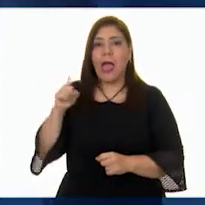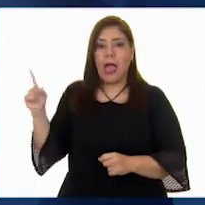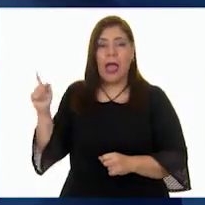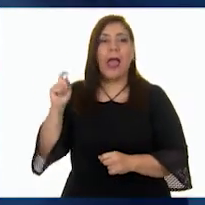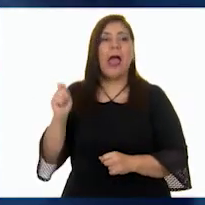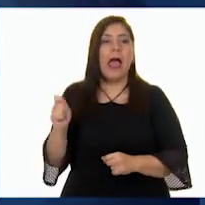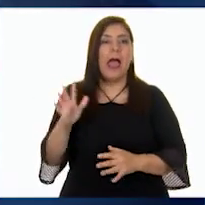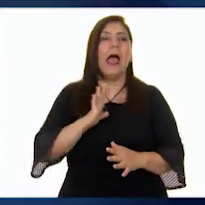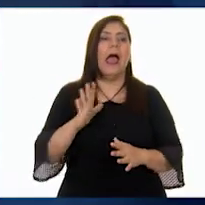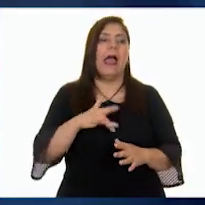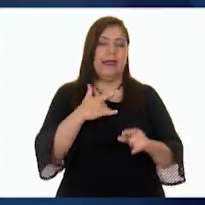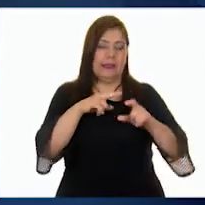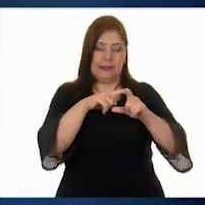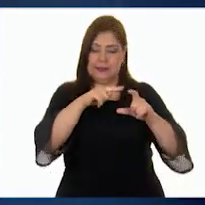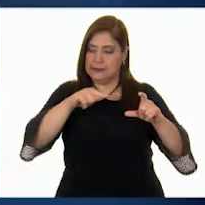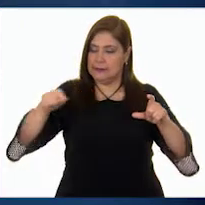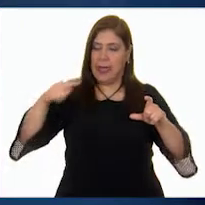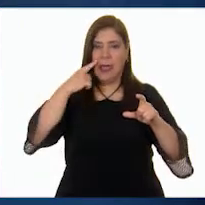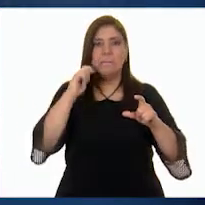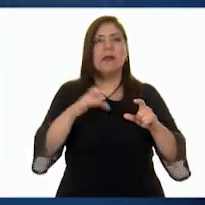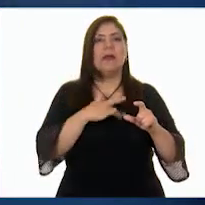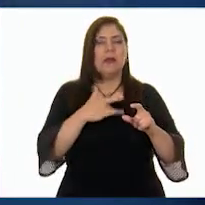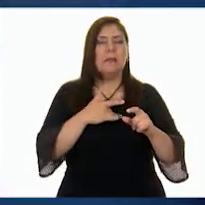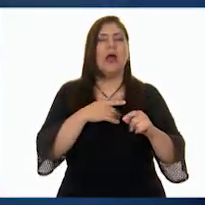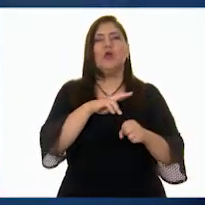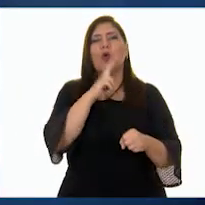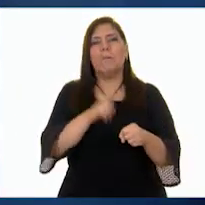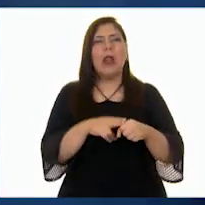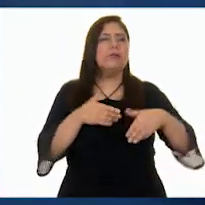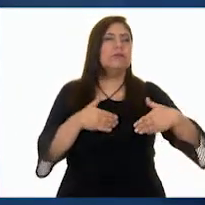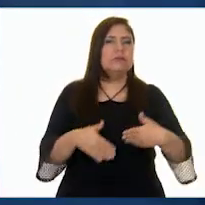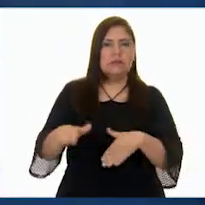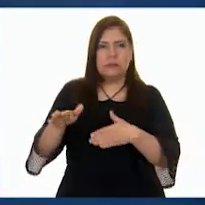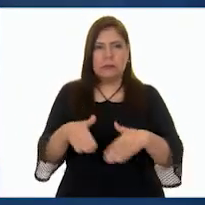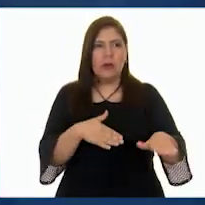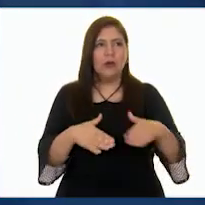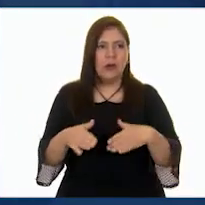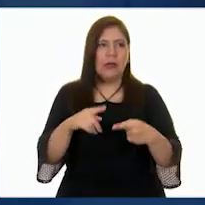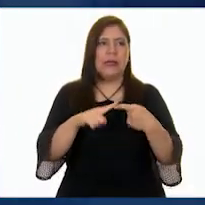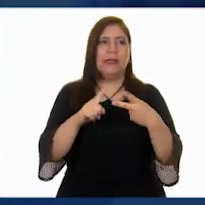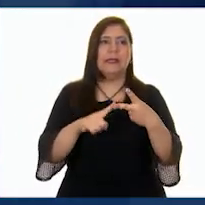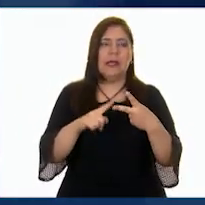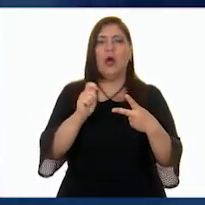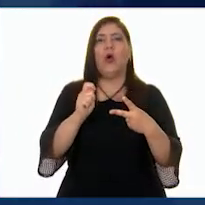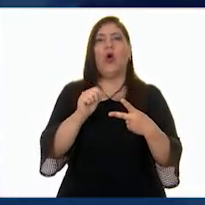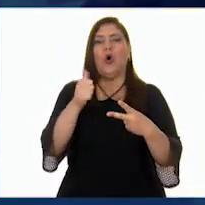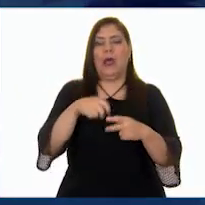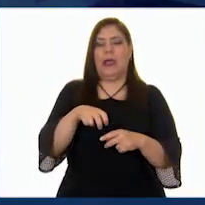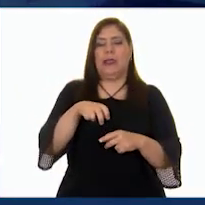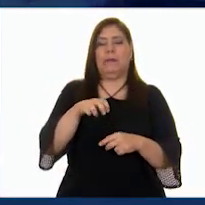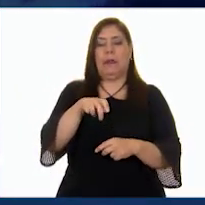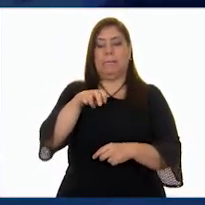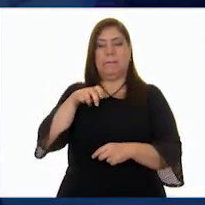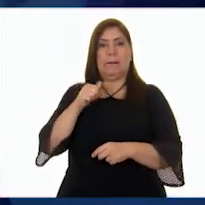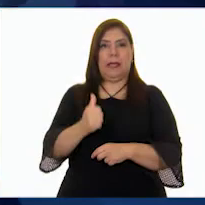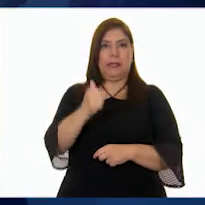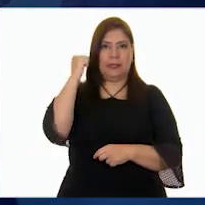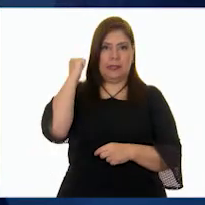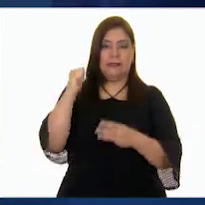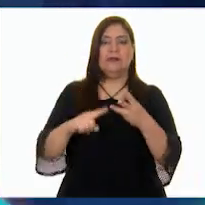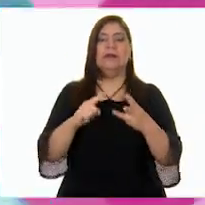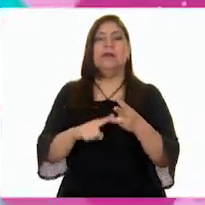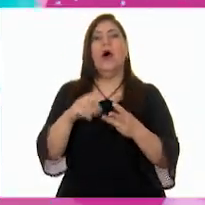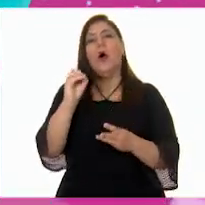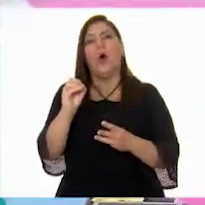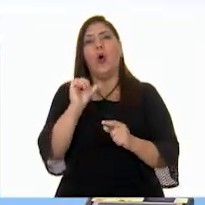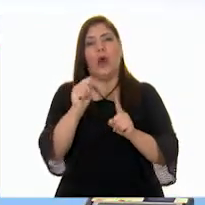era la mitad que caminabas normalmente más la que caminabas de espaldas más la que caminabas de lado,